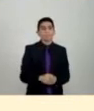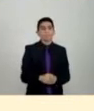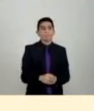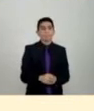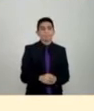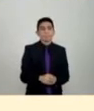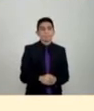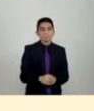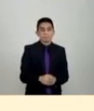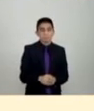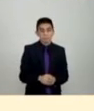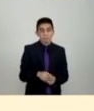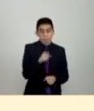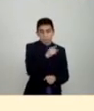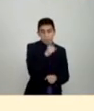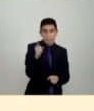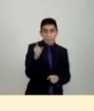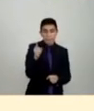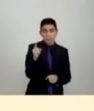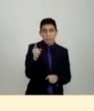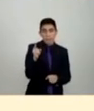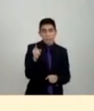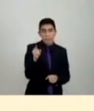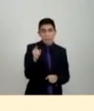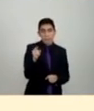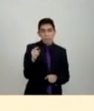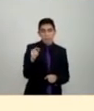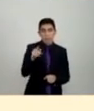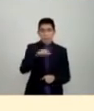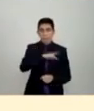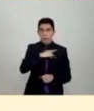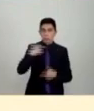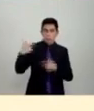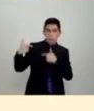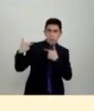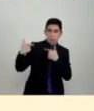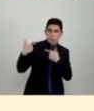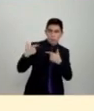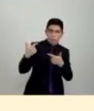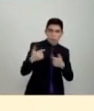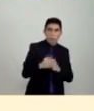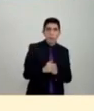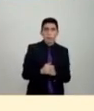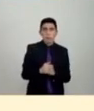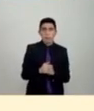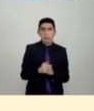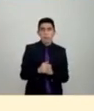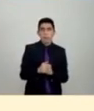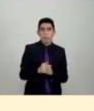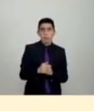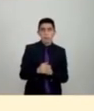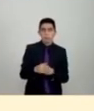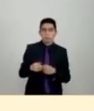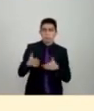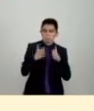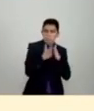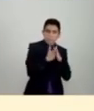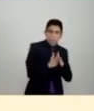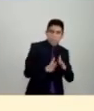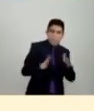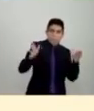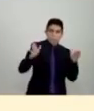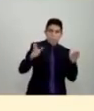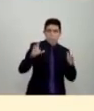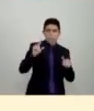Y dejarles entender que nuestra generación, que además es una generación de largo tranco, o sea, cubre